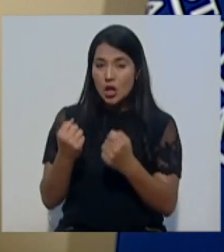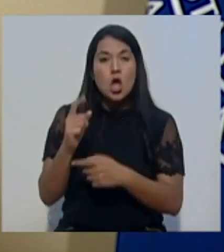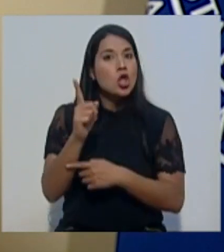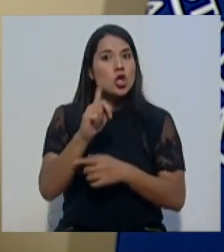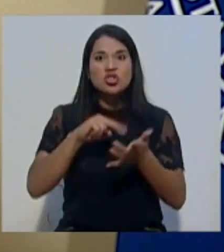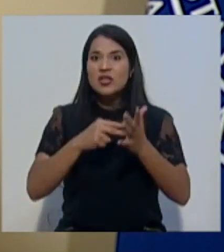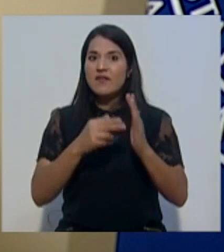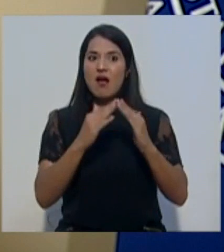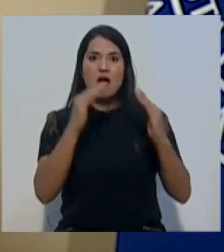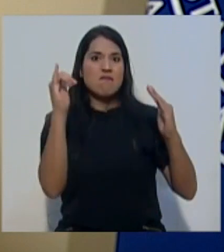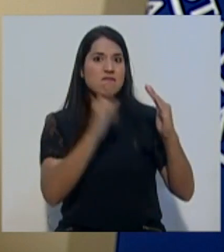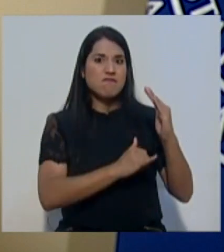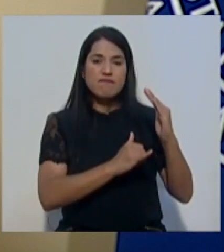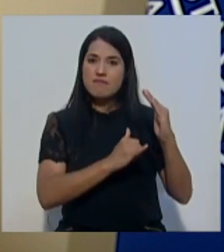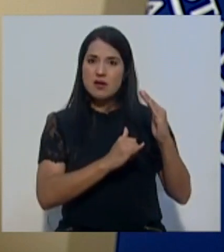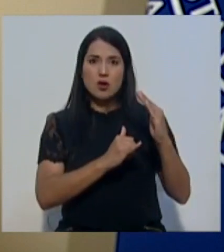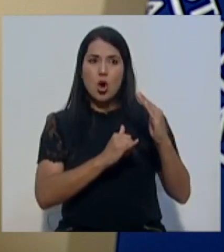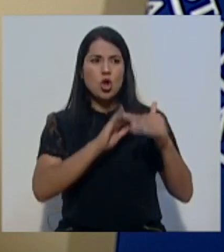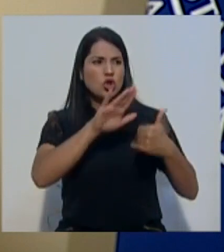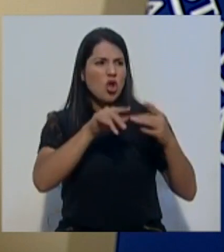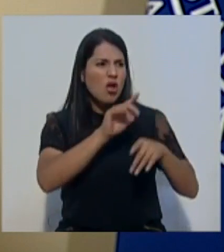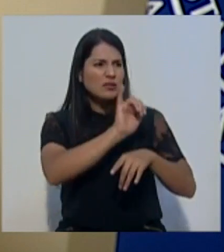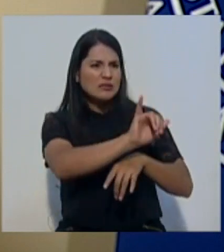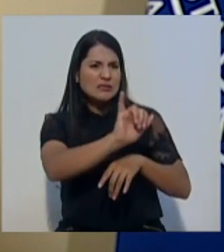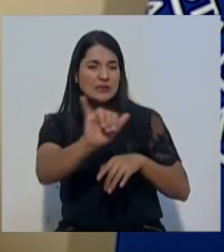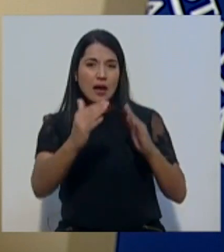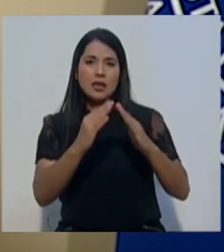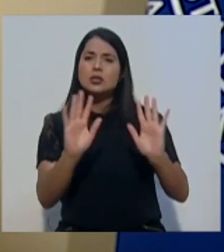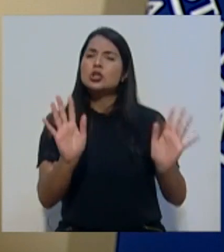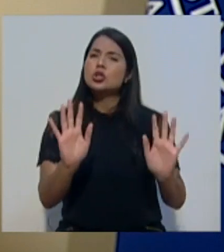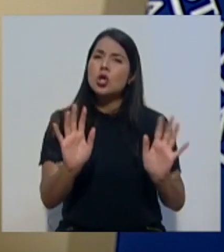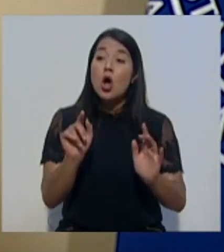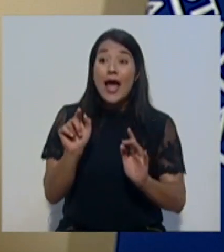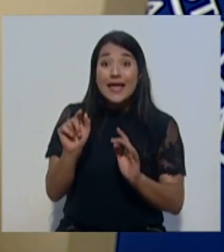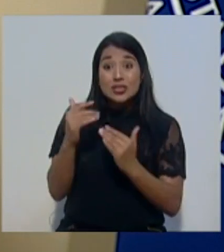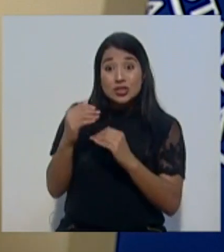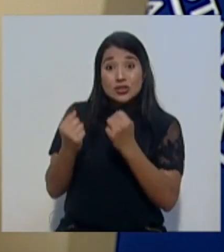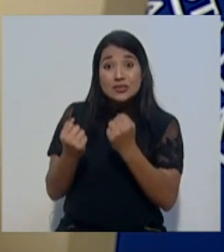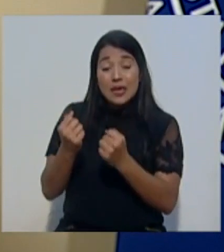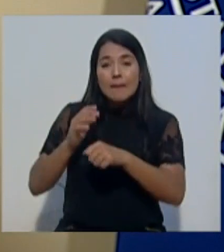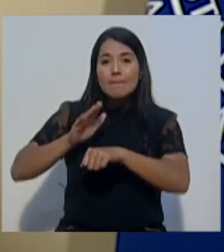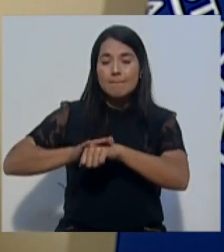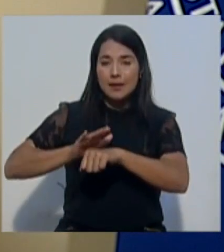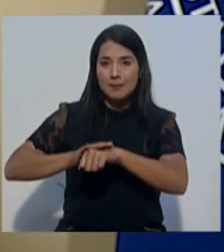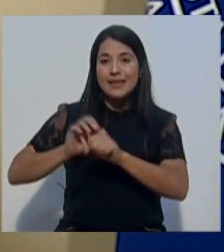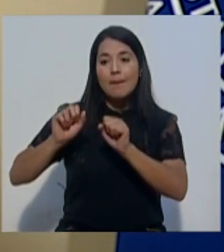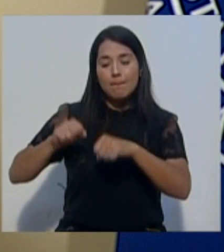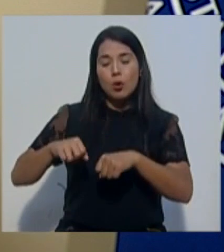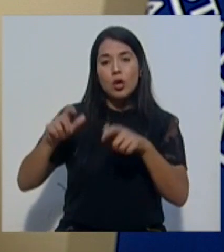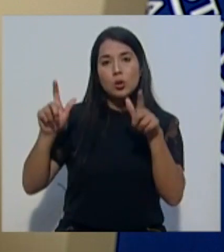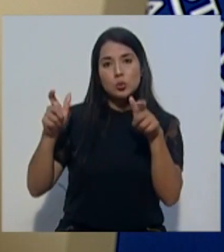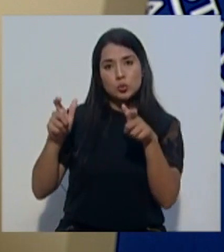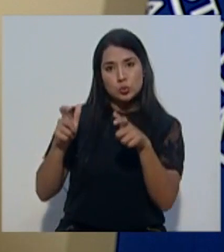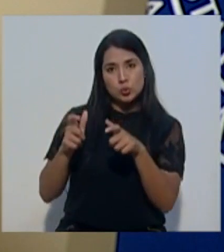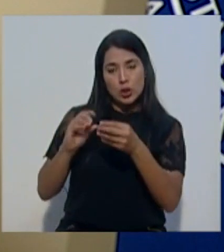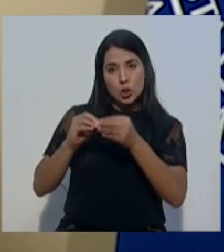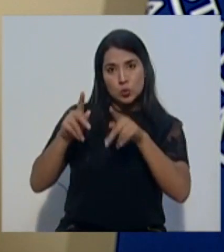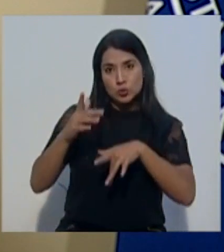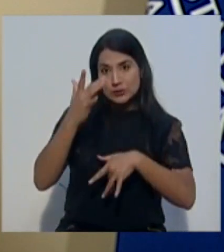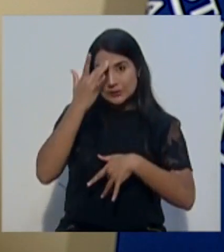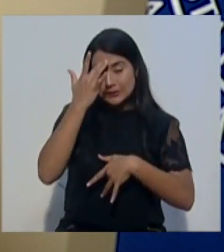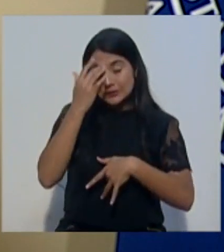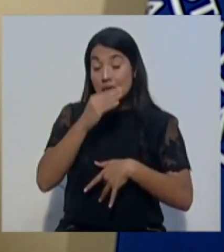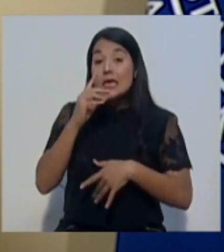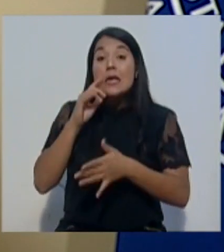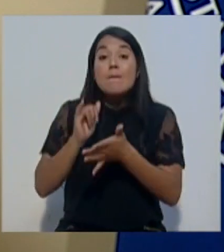queda y no es un confinamiento masivo, es una de las medidas que nos ha permitido reducir el contagio